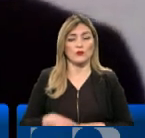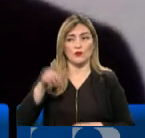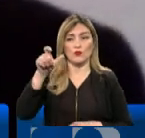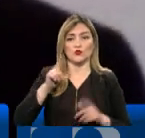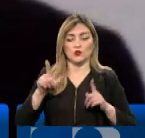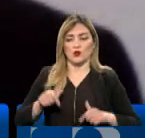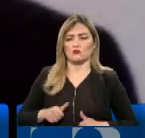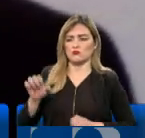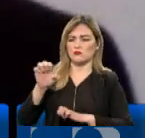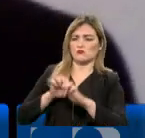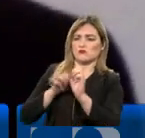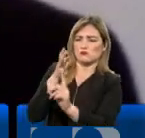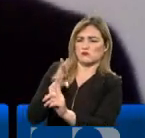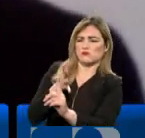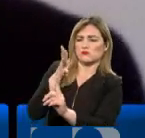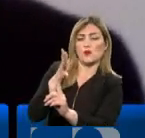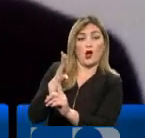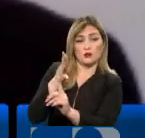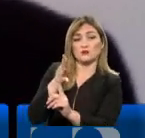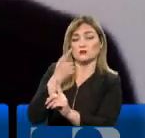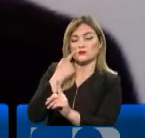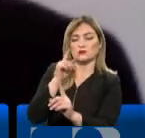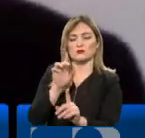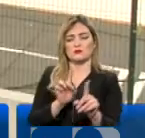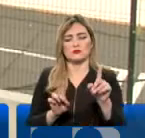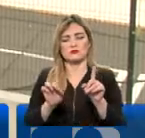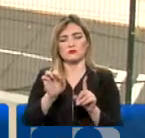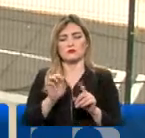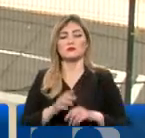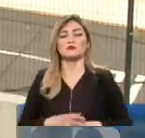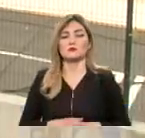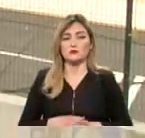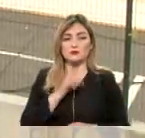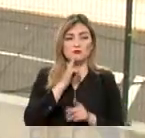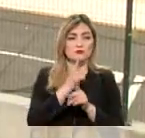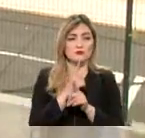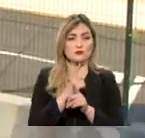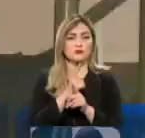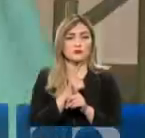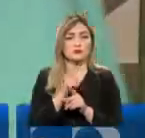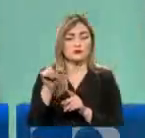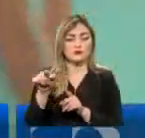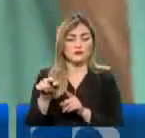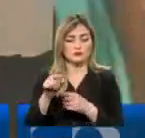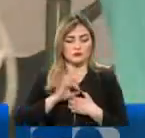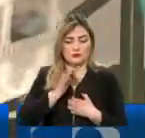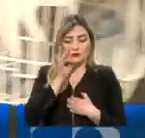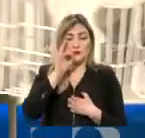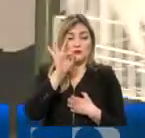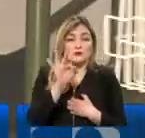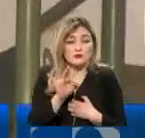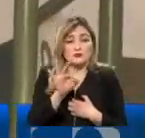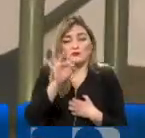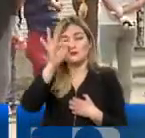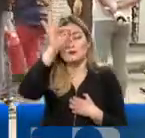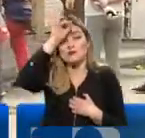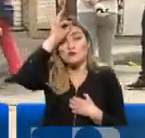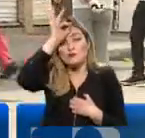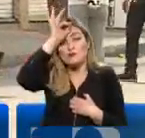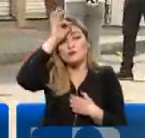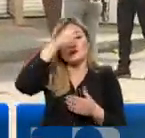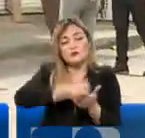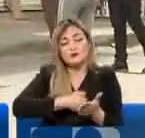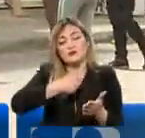persona y la condición y el pronóstico. Es por ello que asegura este tipo de pandemias, más que en los hospitales, se lucha